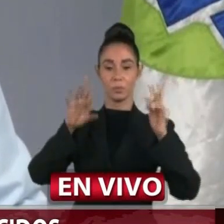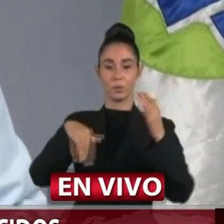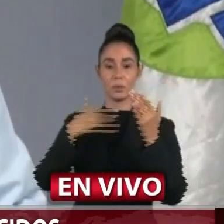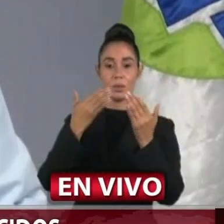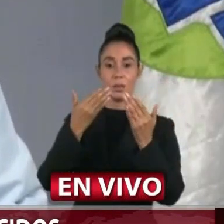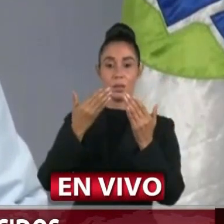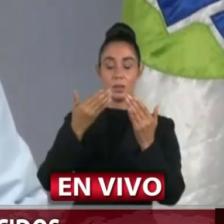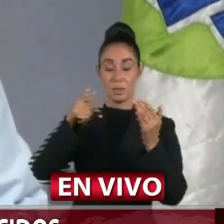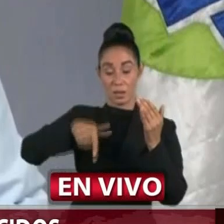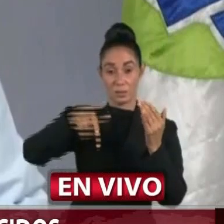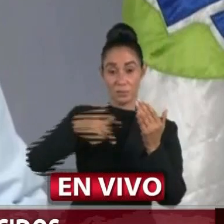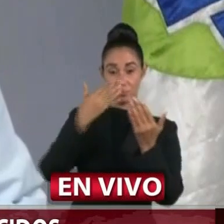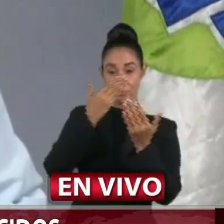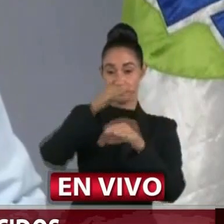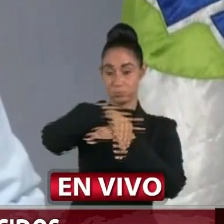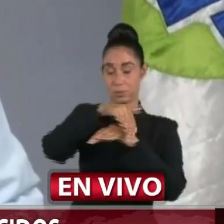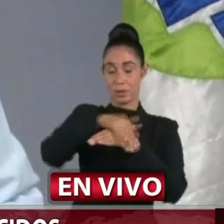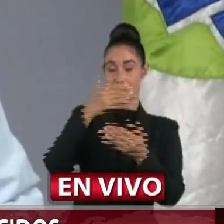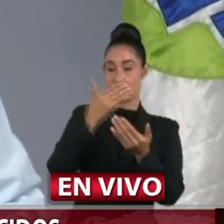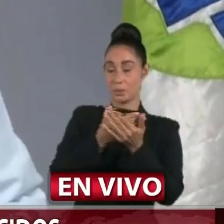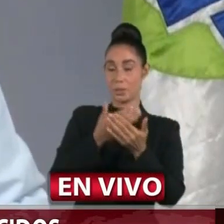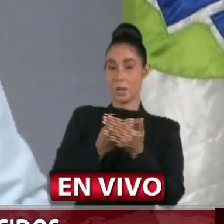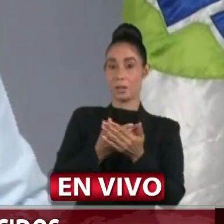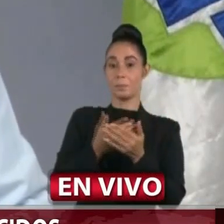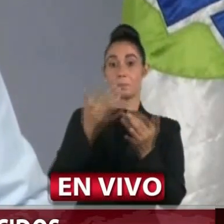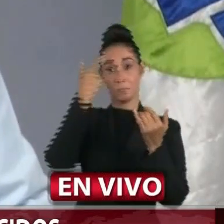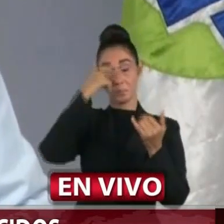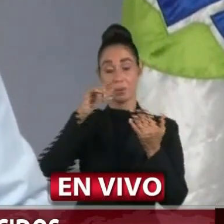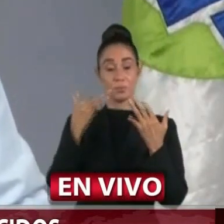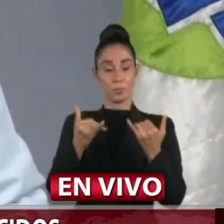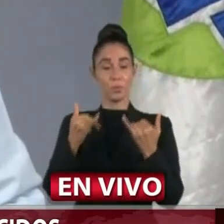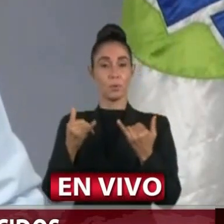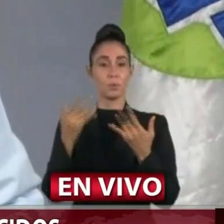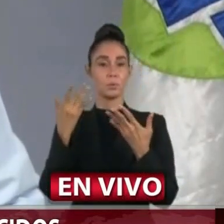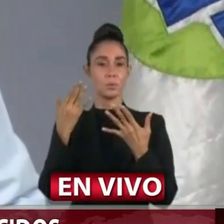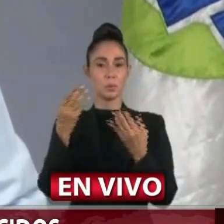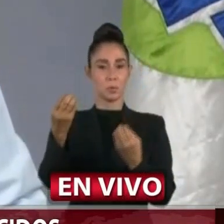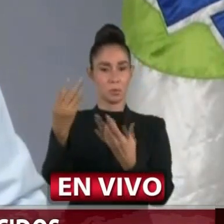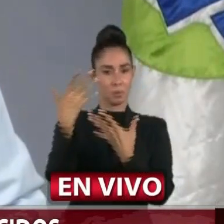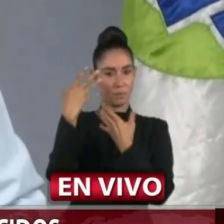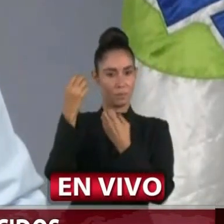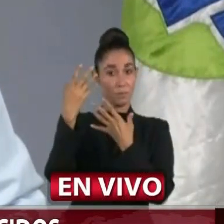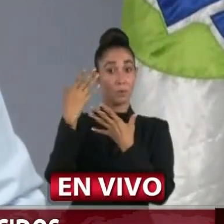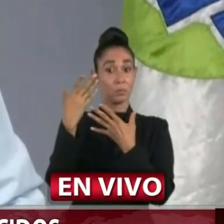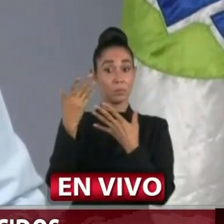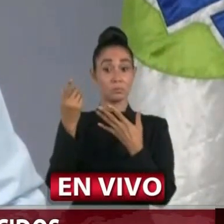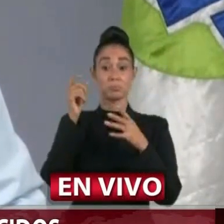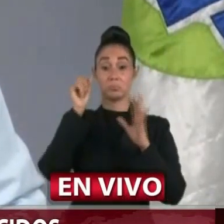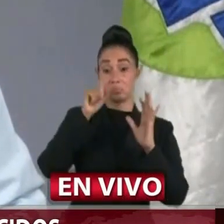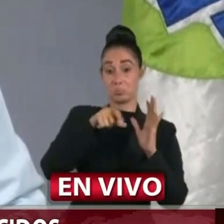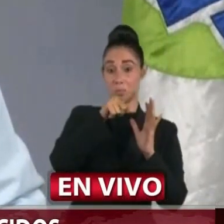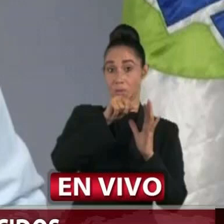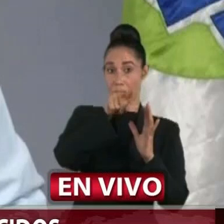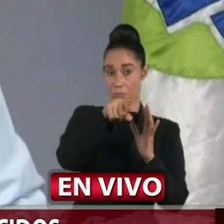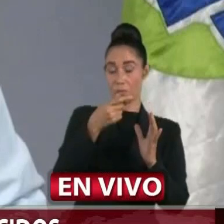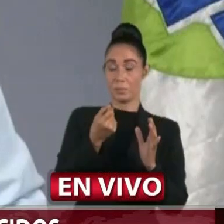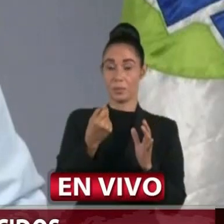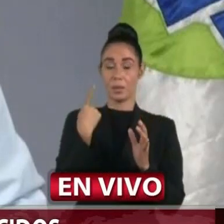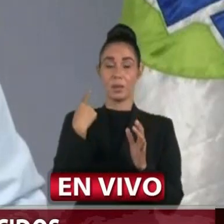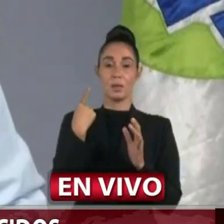llegamos anoche tarde, de manera que espero tener en el día de hoy un reporte acerca de eso que